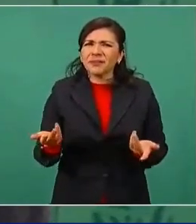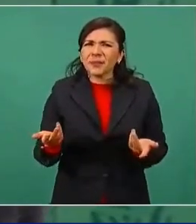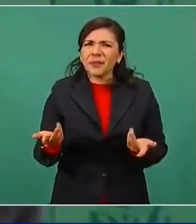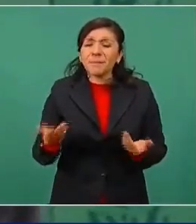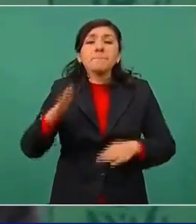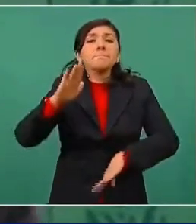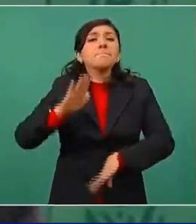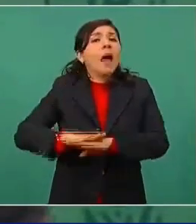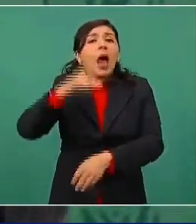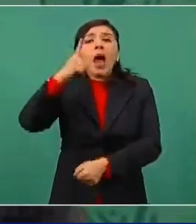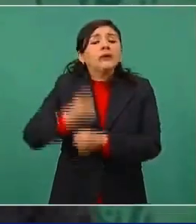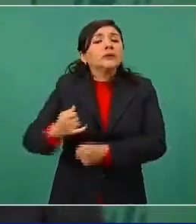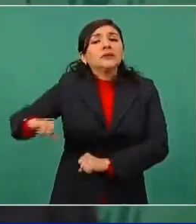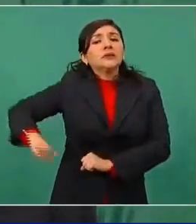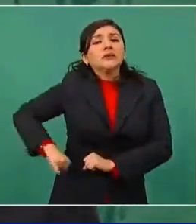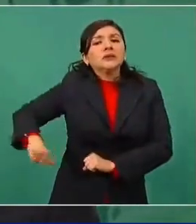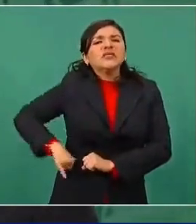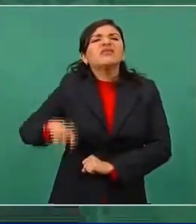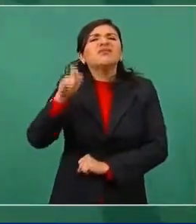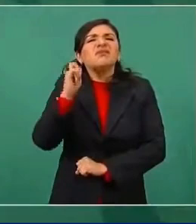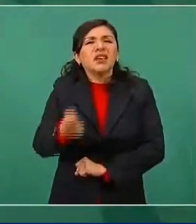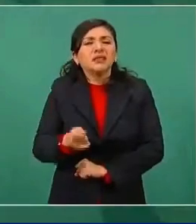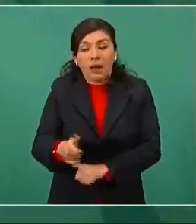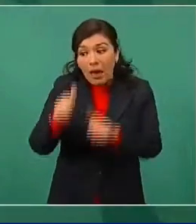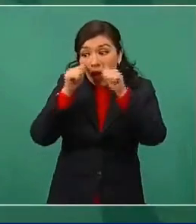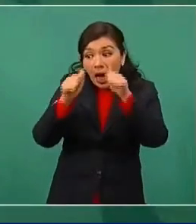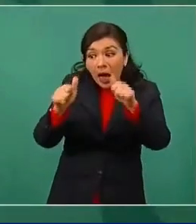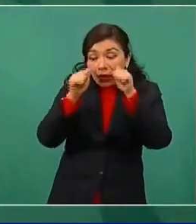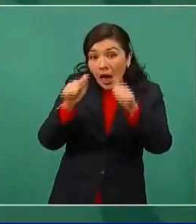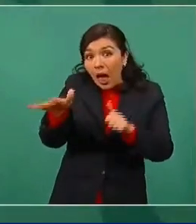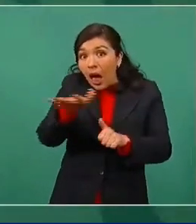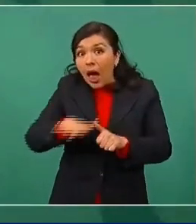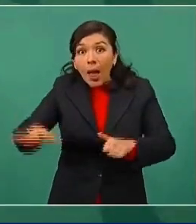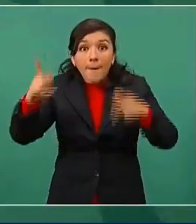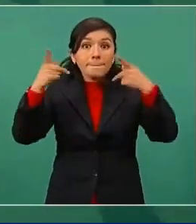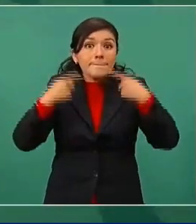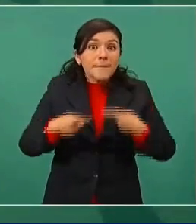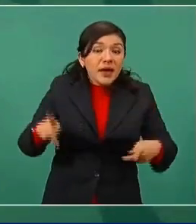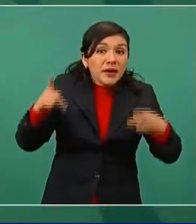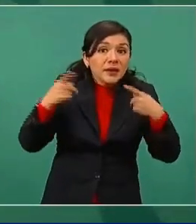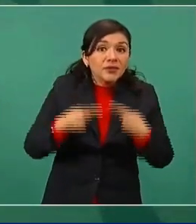les interesaba atender el pueblo,